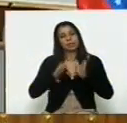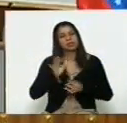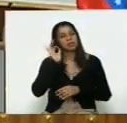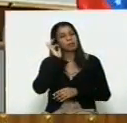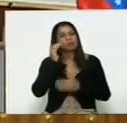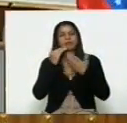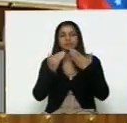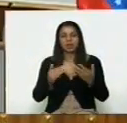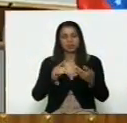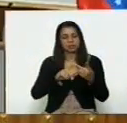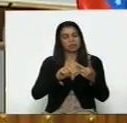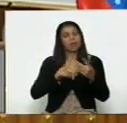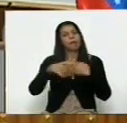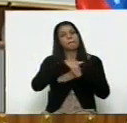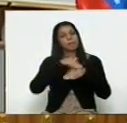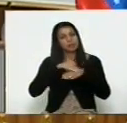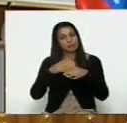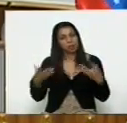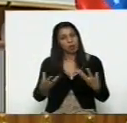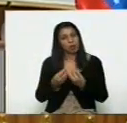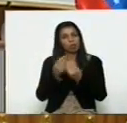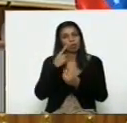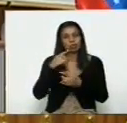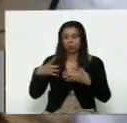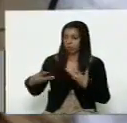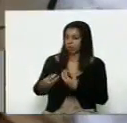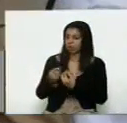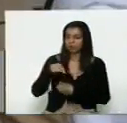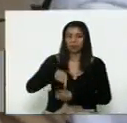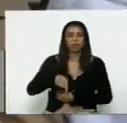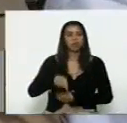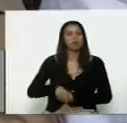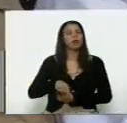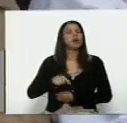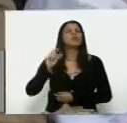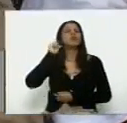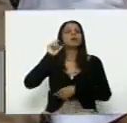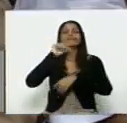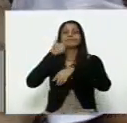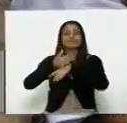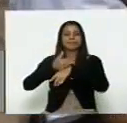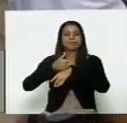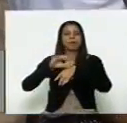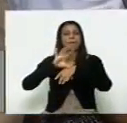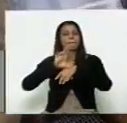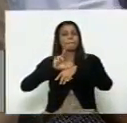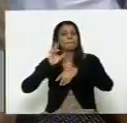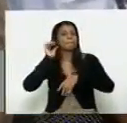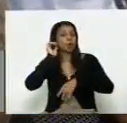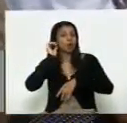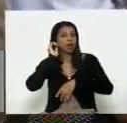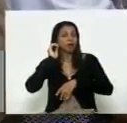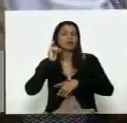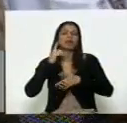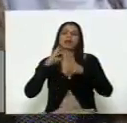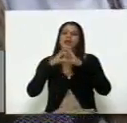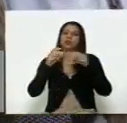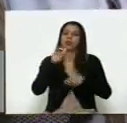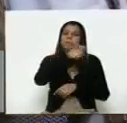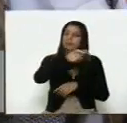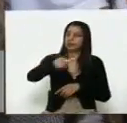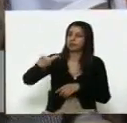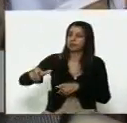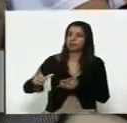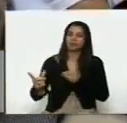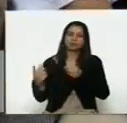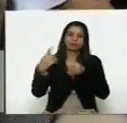del ministerio que nos acompañó el día de hoy, a la directora de Una Mujer y a todos los compañeros y compañeras que, formando parte